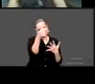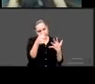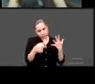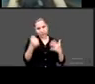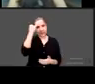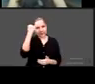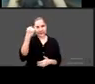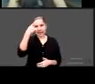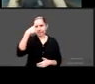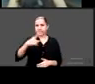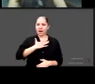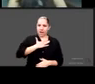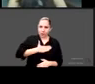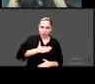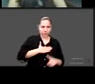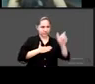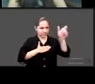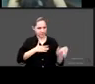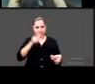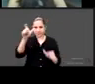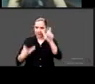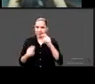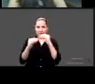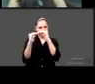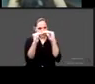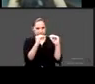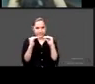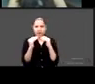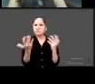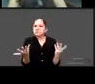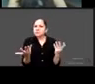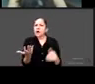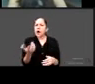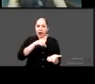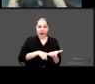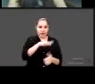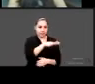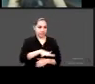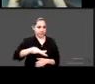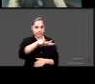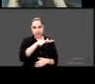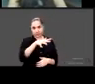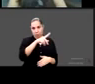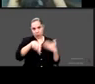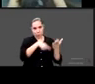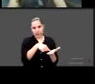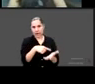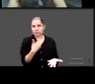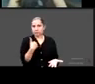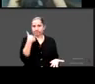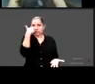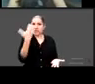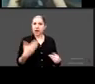de cómo queremos vivir una sociedad democrática, en una sociedad de derechos, en una sociedad sin violencia, si no aceptamos